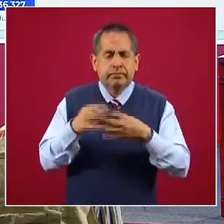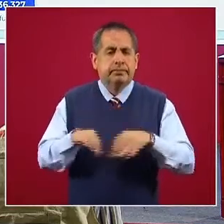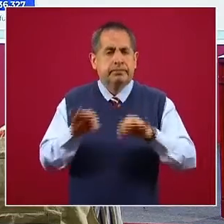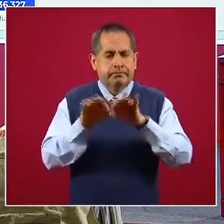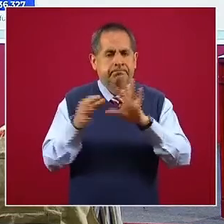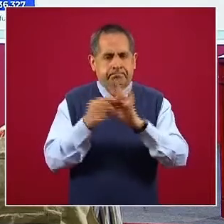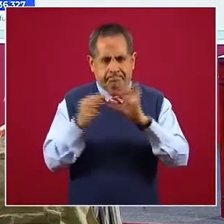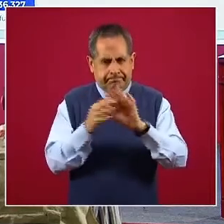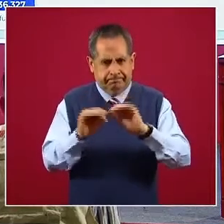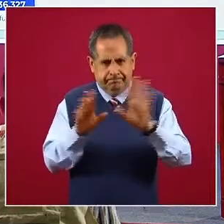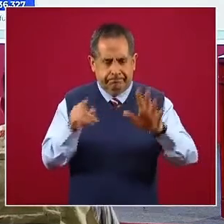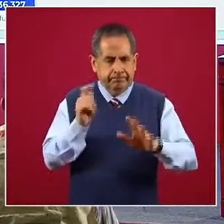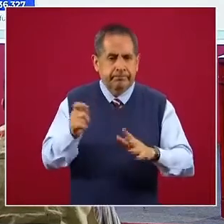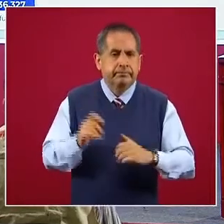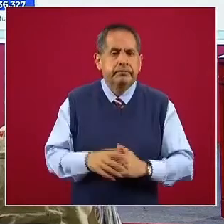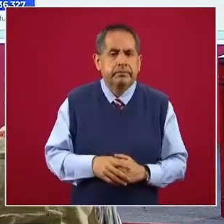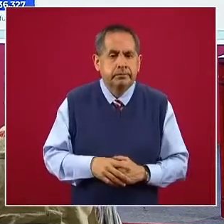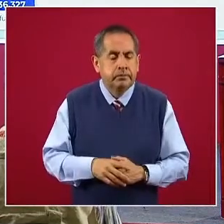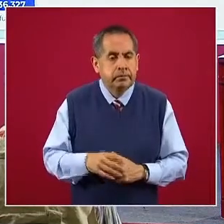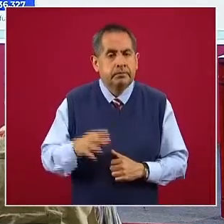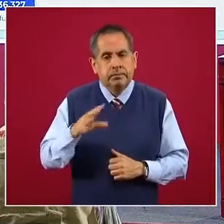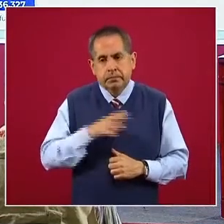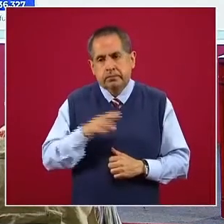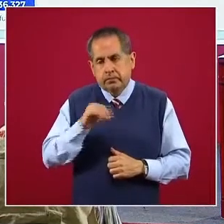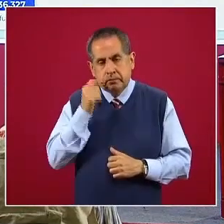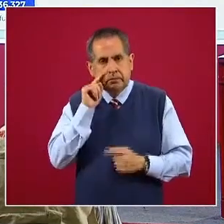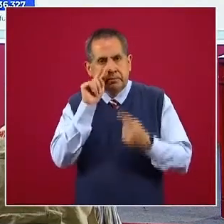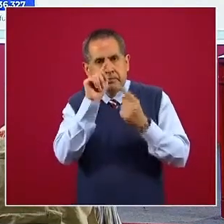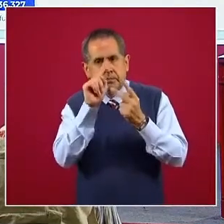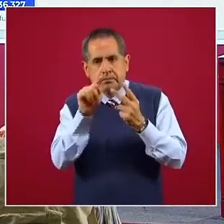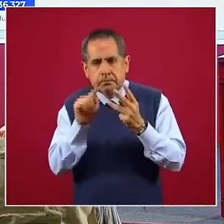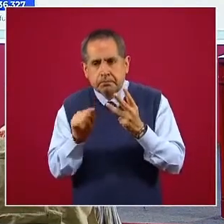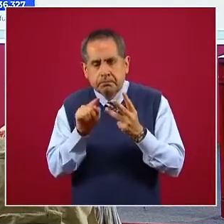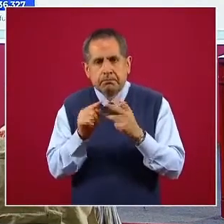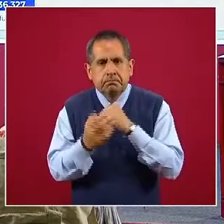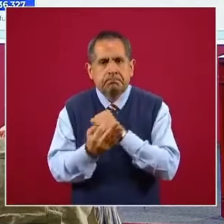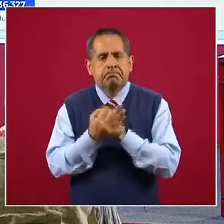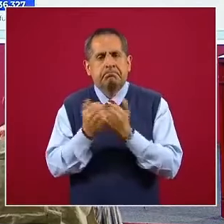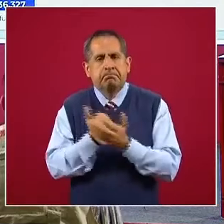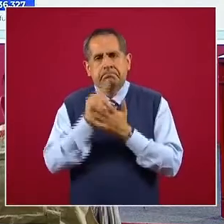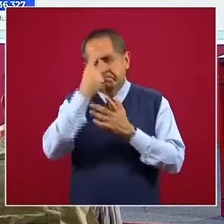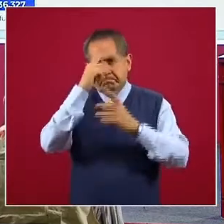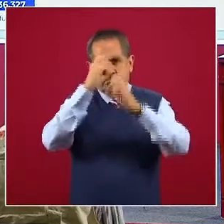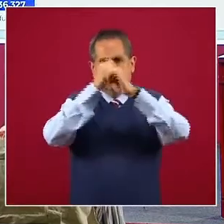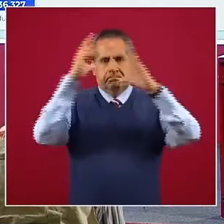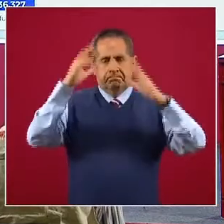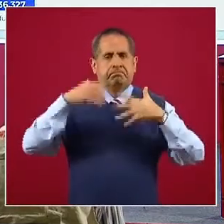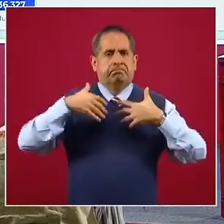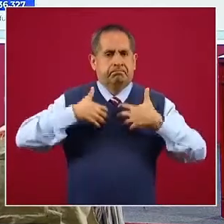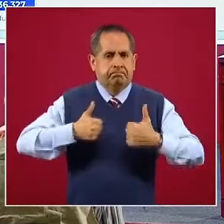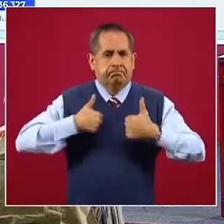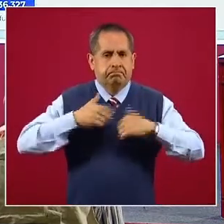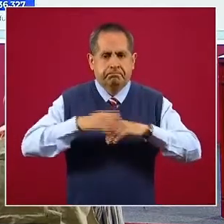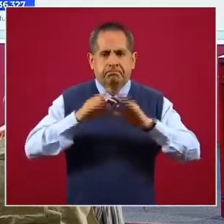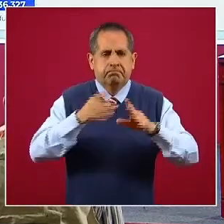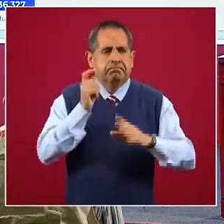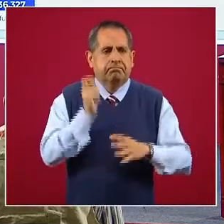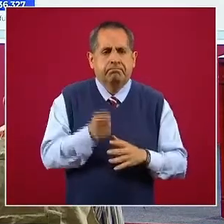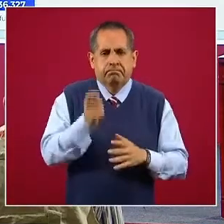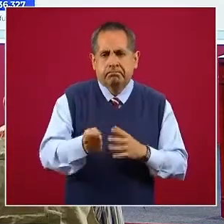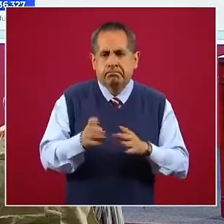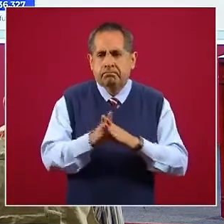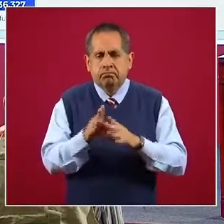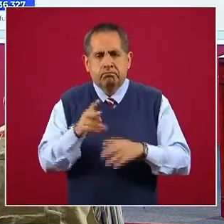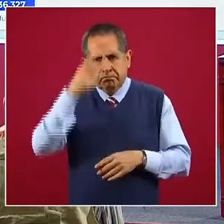importante explicarlos porque hay muchos elementos que precisamente nos ayudan y contribuyen a dar seguimiento a la